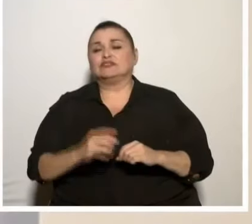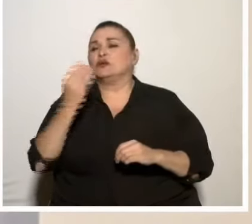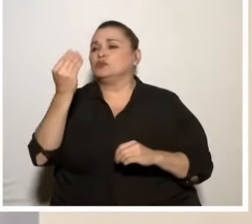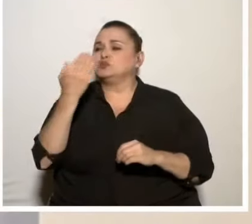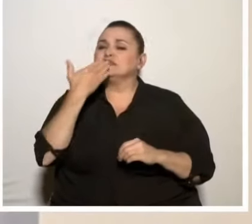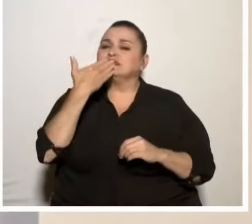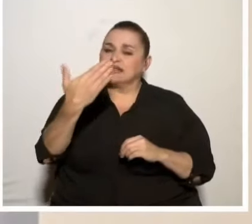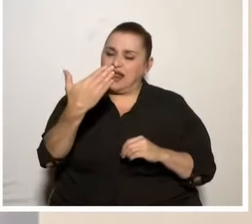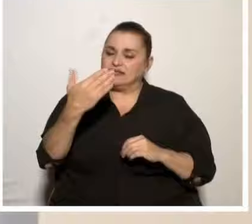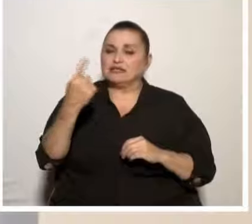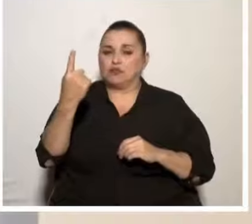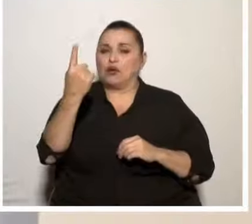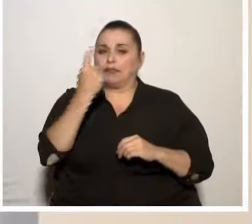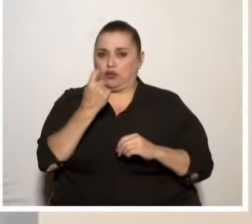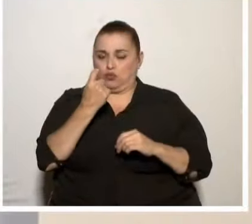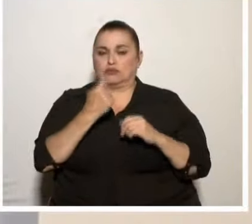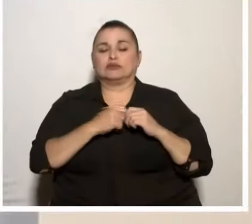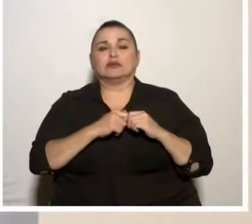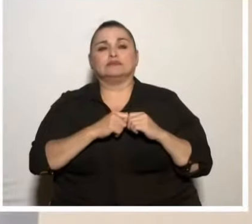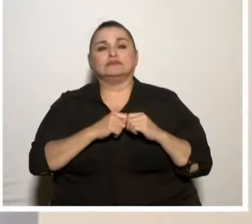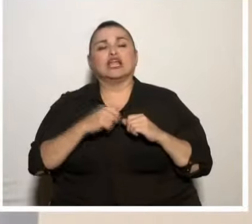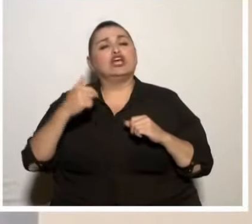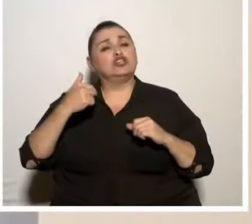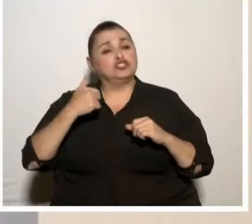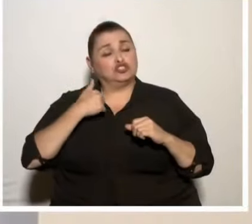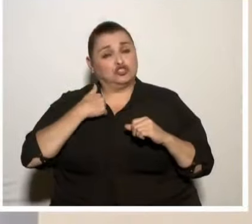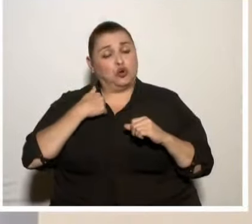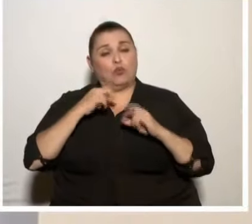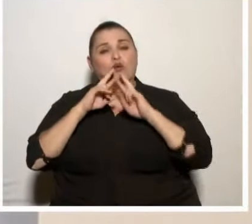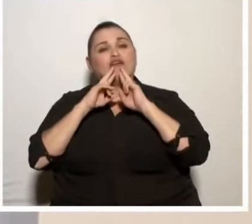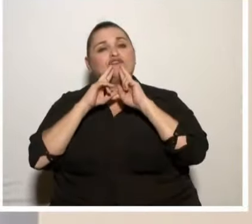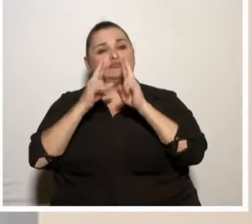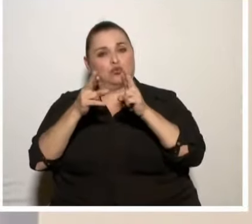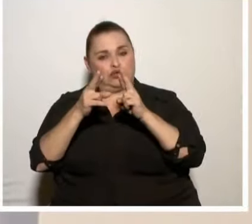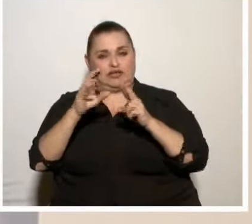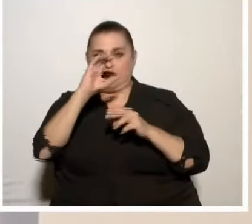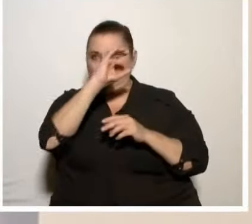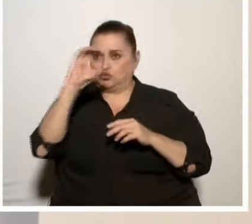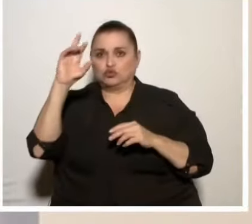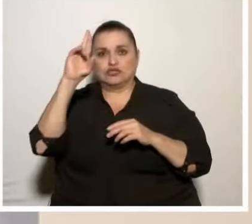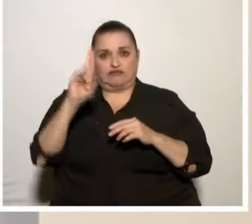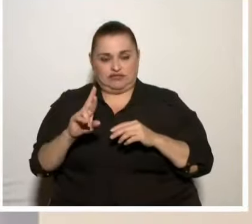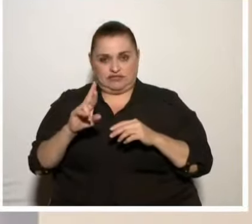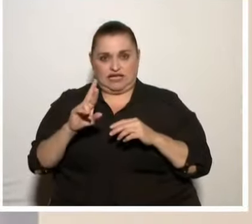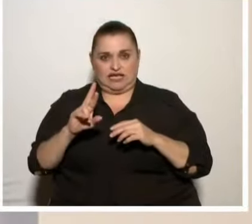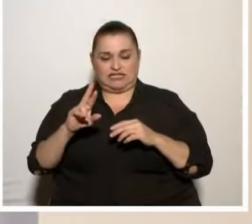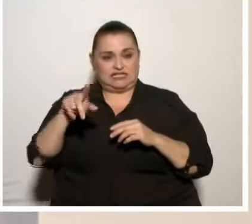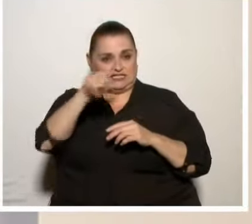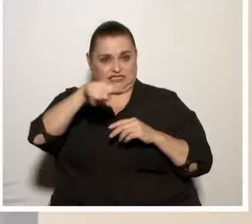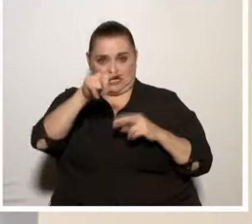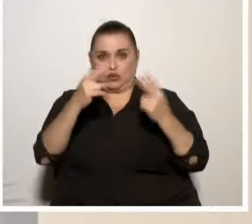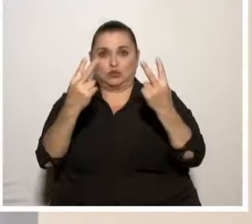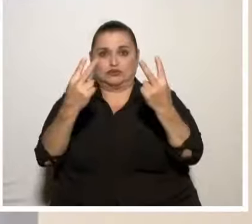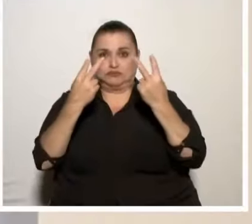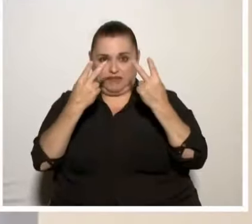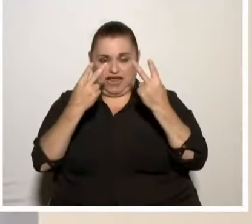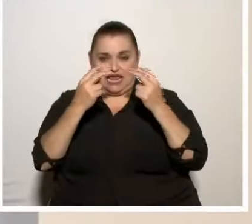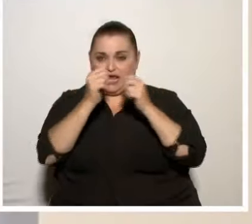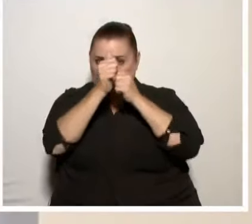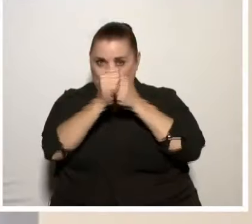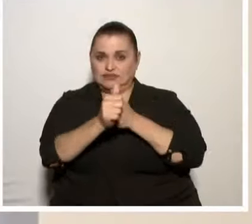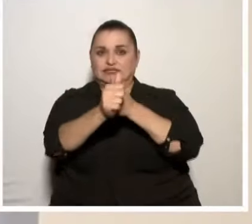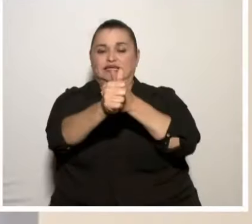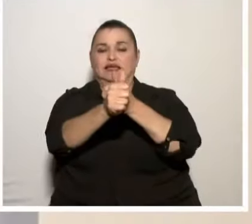Muchísimas gracias por la pregunta y yo le voy a responder a los costarricenses aquí que nos están observando y que nos están